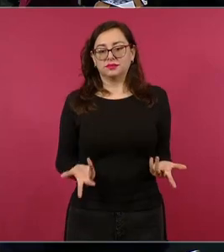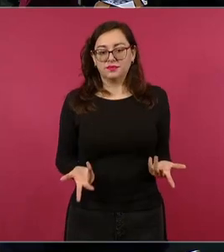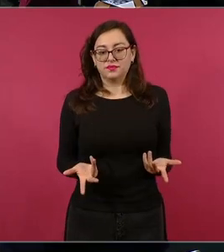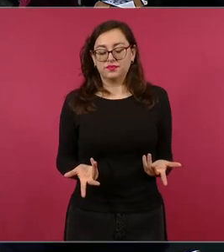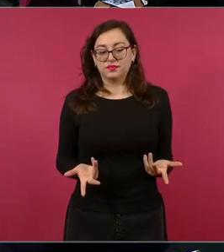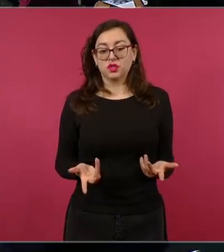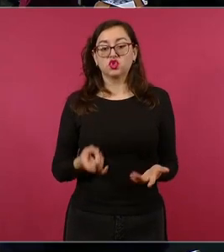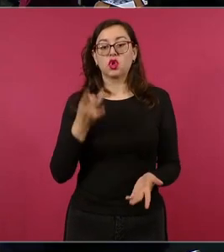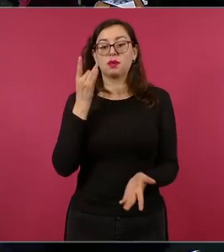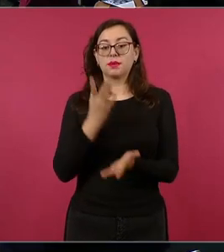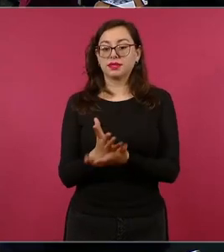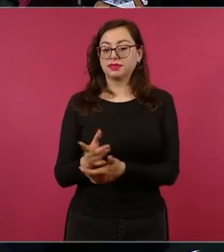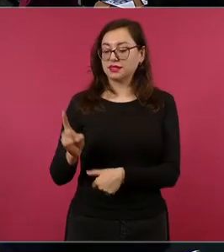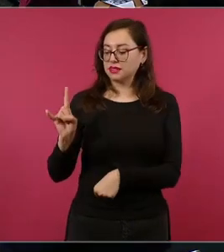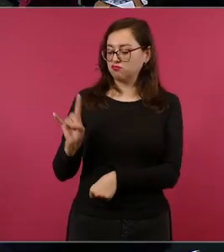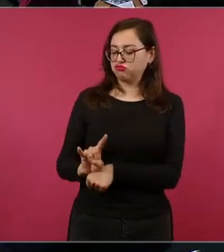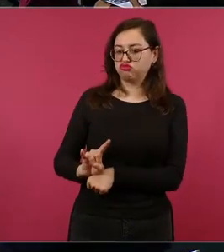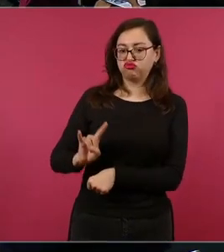y